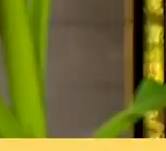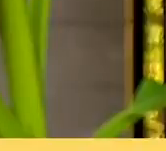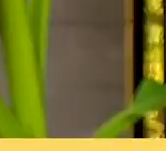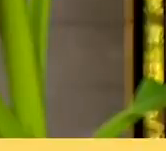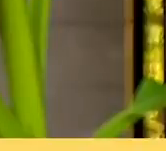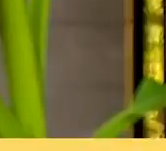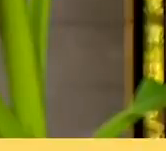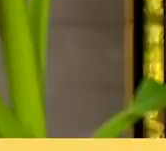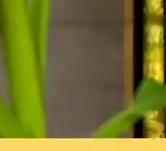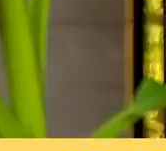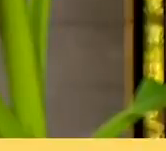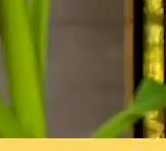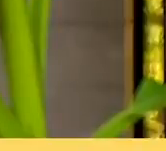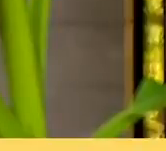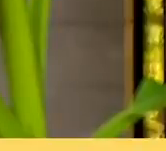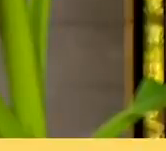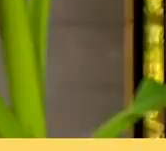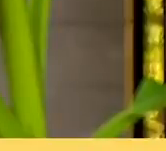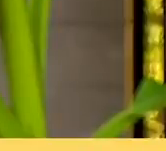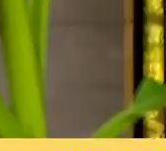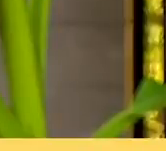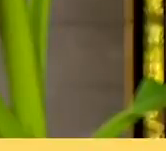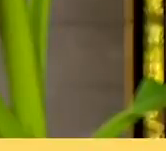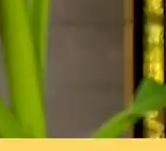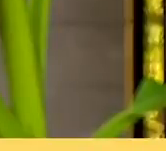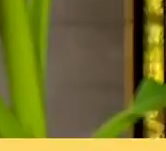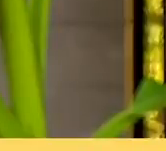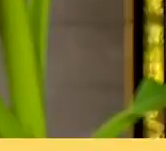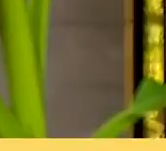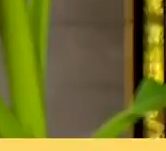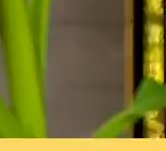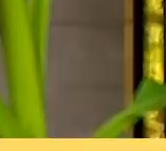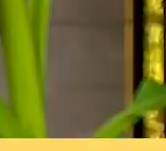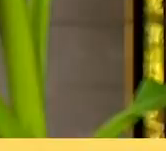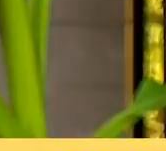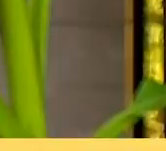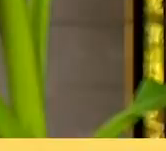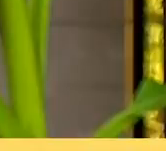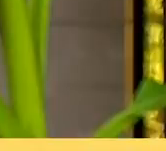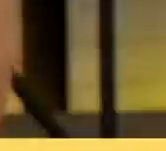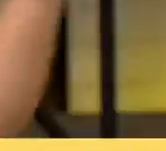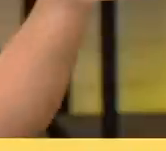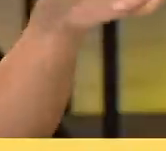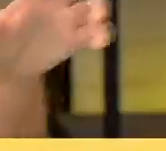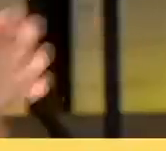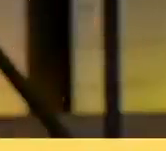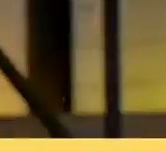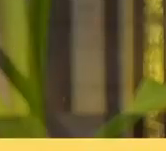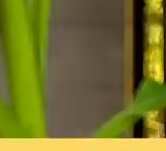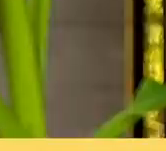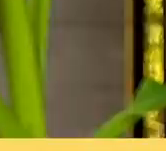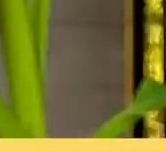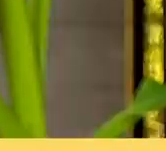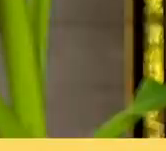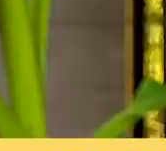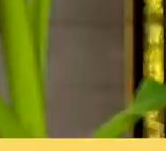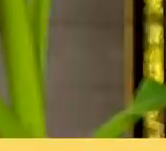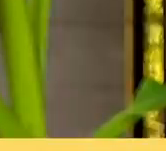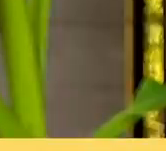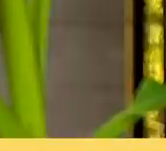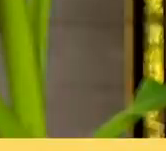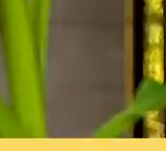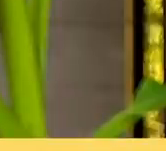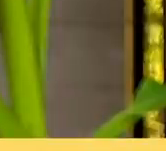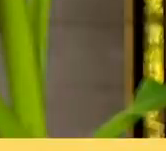Lo dijiste cuatro, ayer, ocho, en un tablero, ¿no? Claro. No, esa metáfora la usó un médico incluso. Cuando tú pasas a la segunda parte del tablero, pasados los